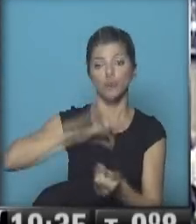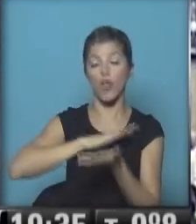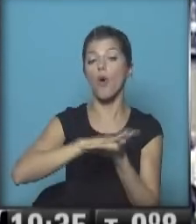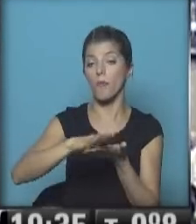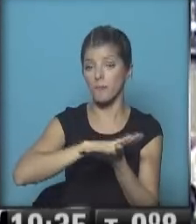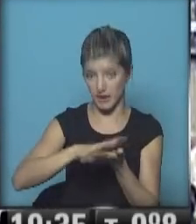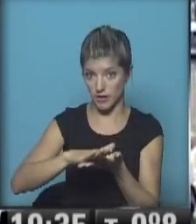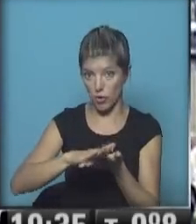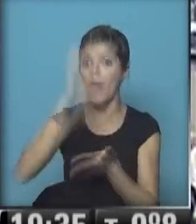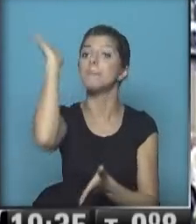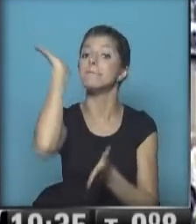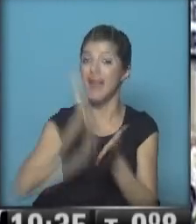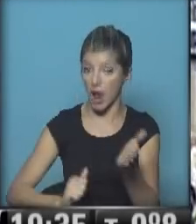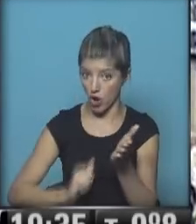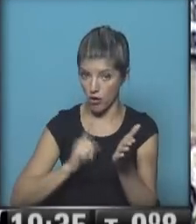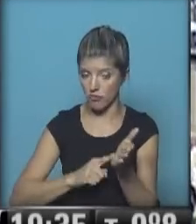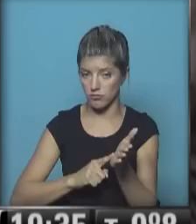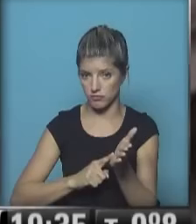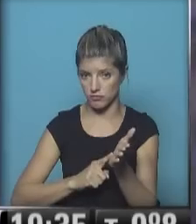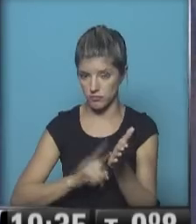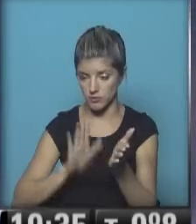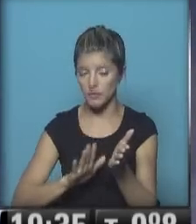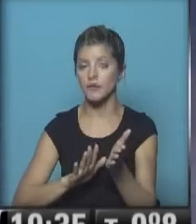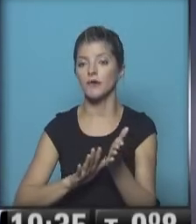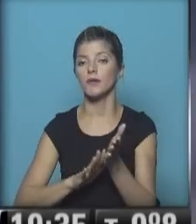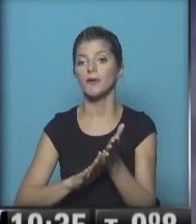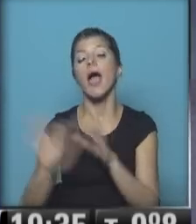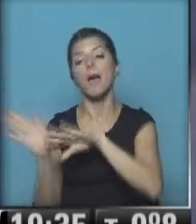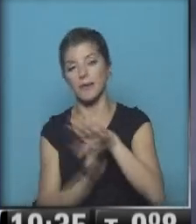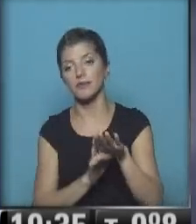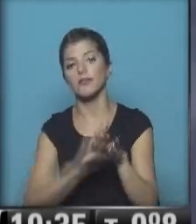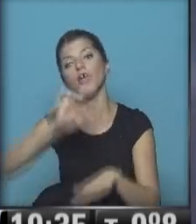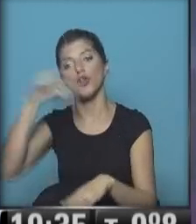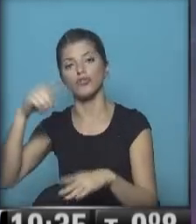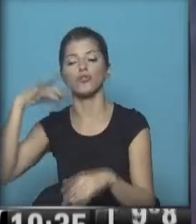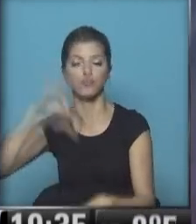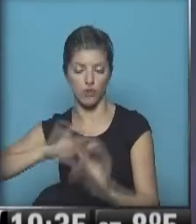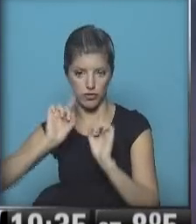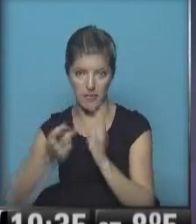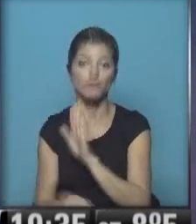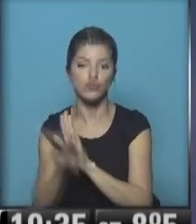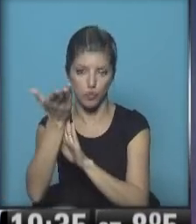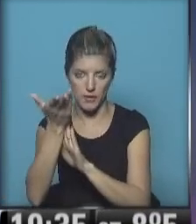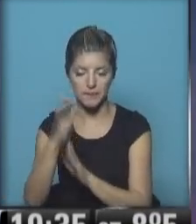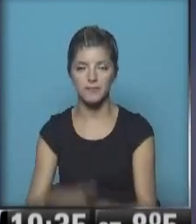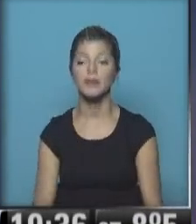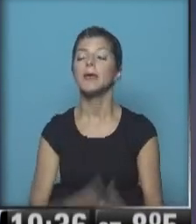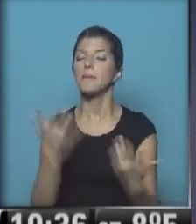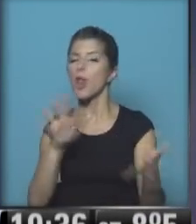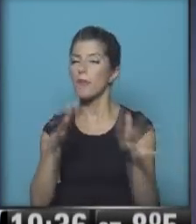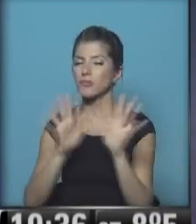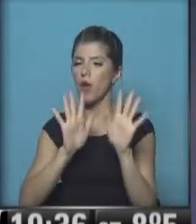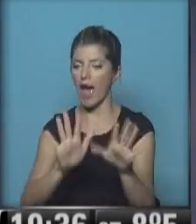y móvil en blanco en la República Argentina, además de incidir en el resto de los salarios. Pero bueno, más o menos así